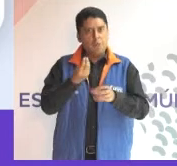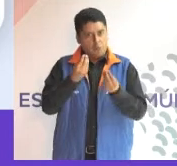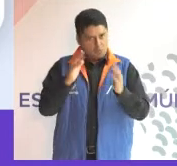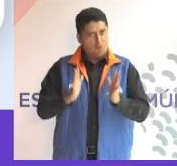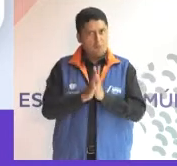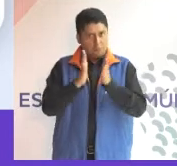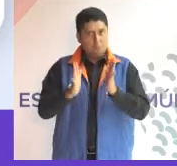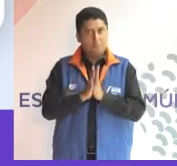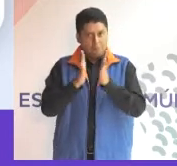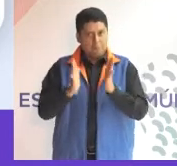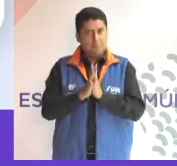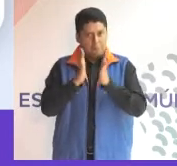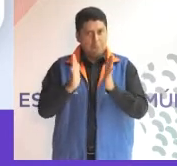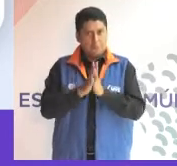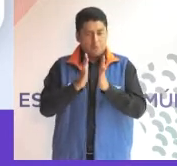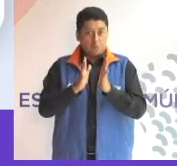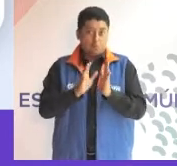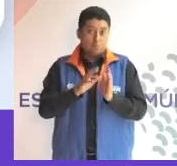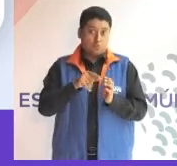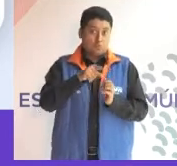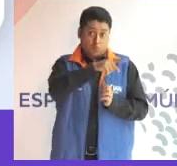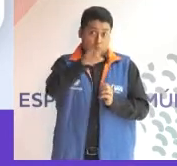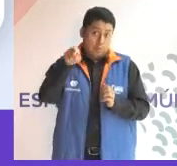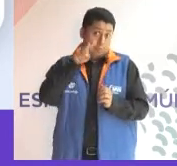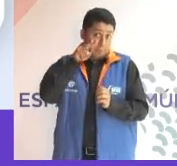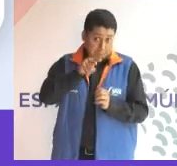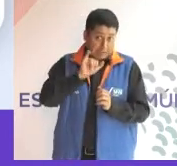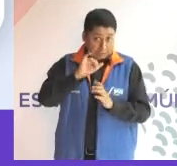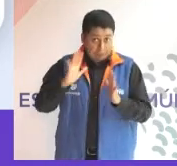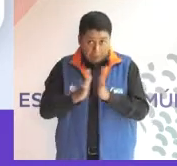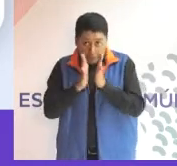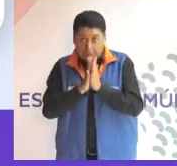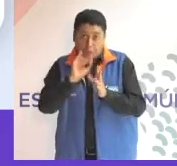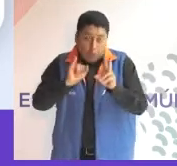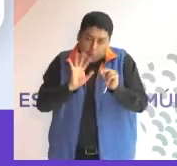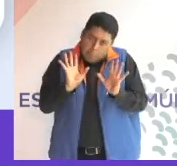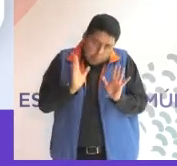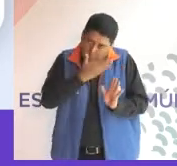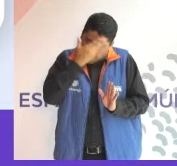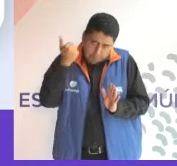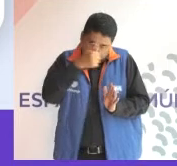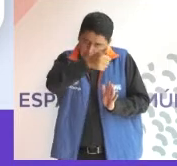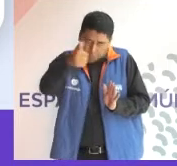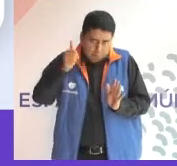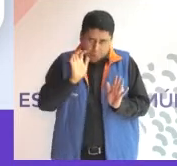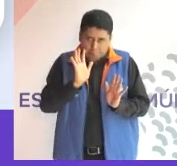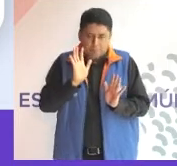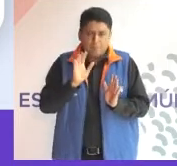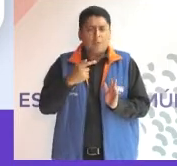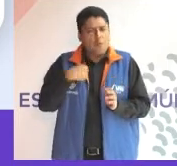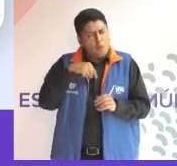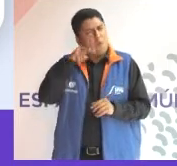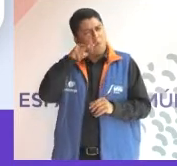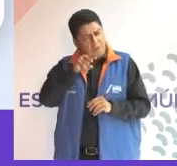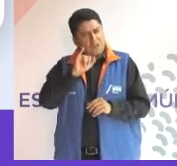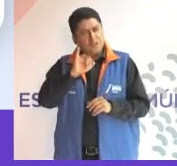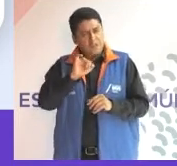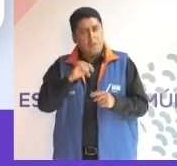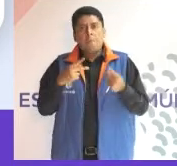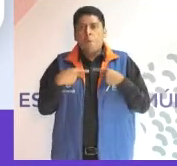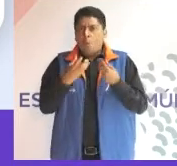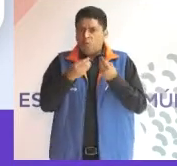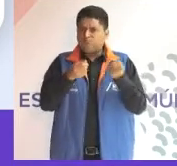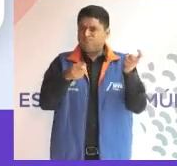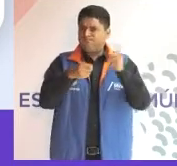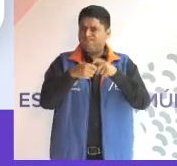proceso electoral, y uno encuentra que en ciertos chats que pueden tener 200 personas,